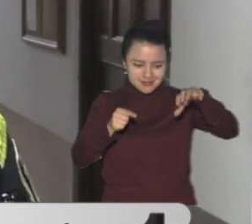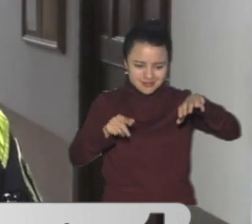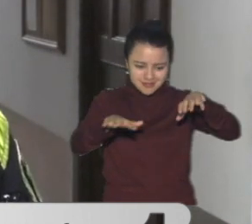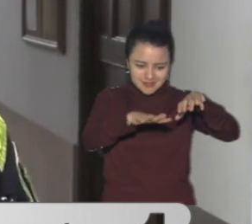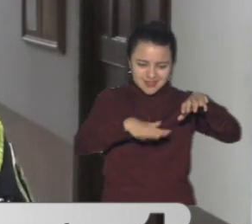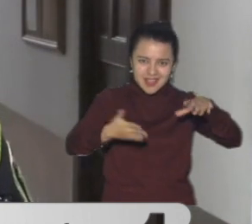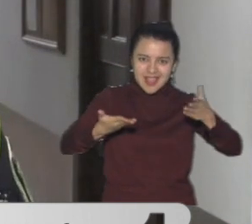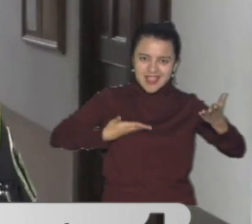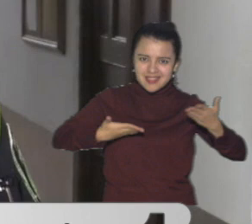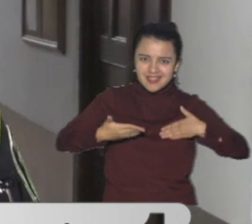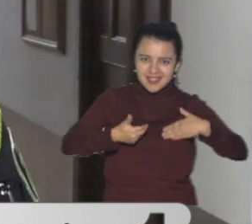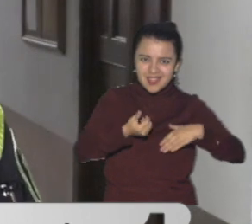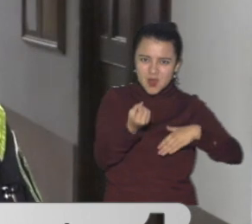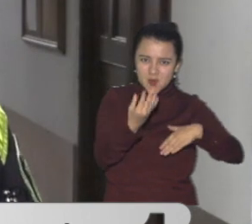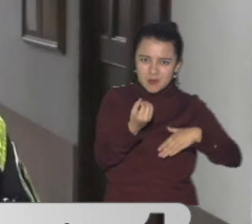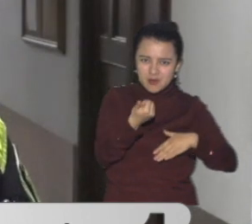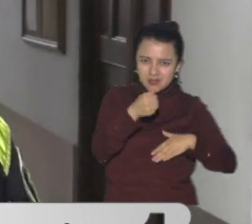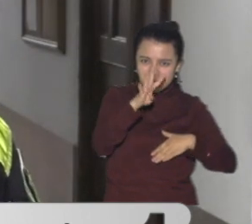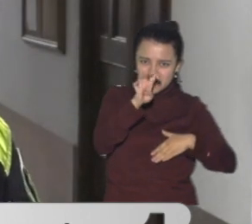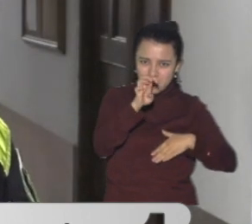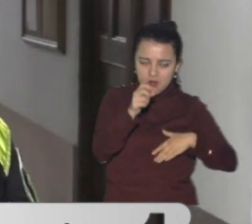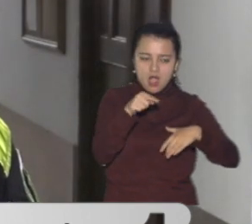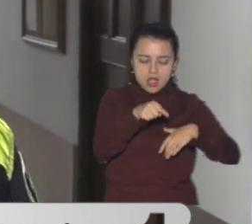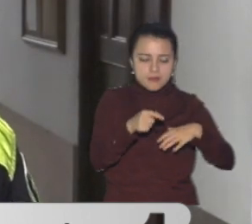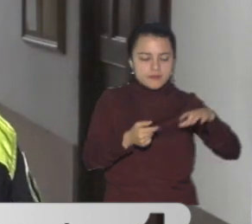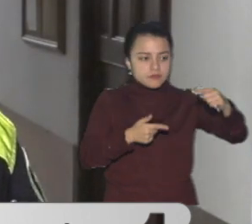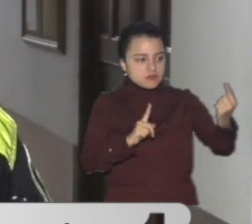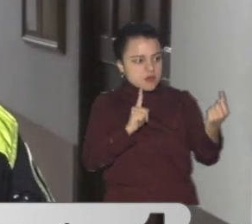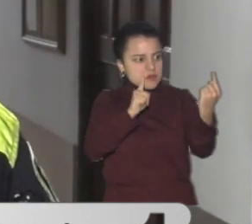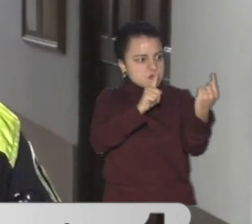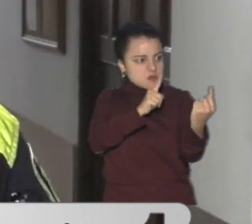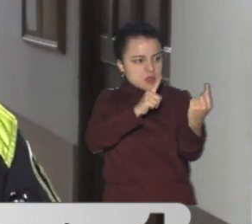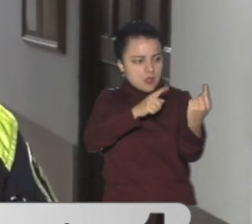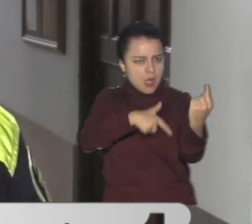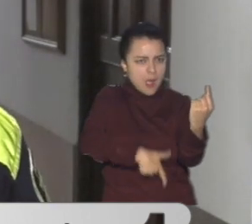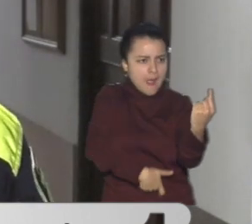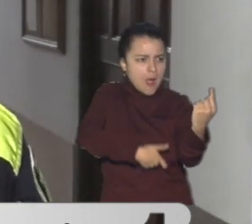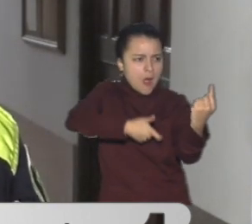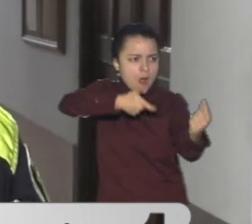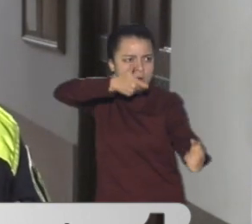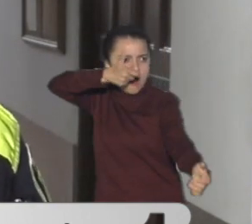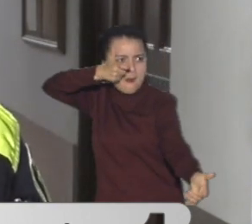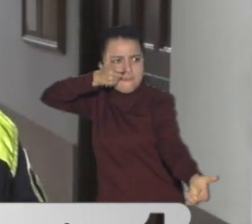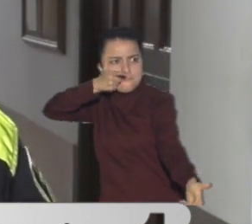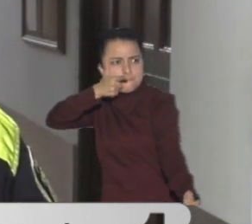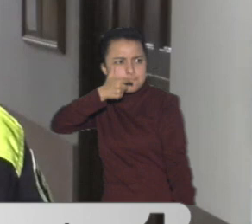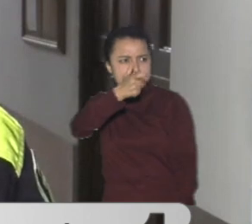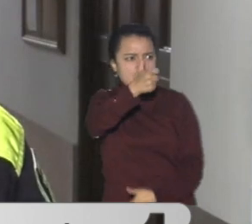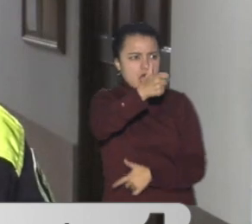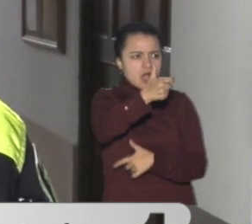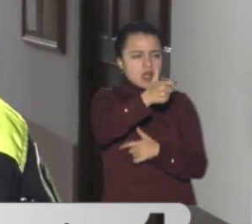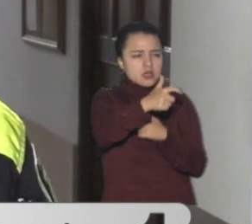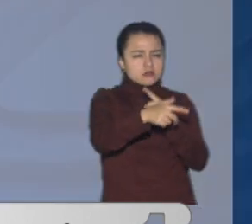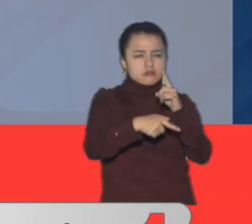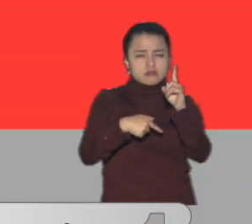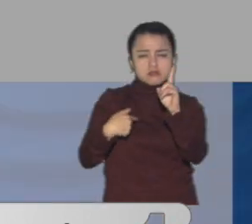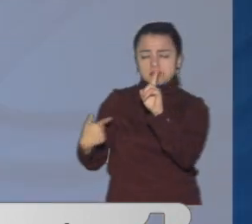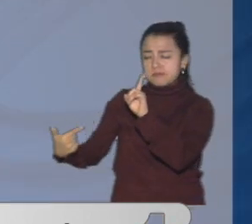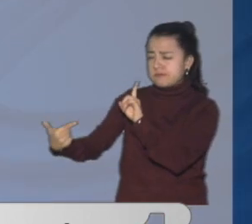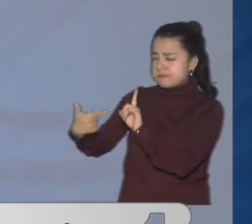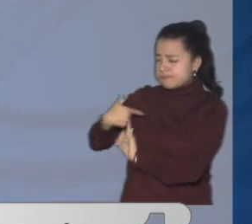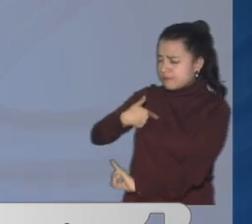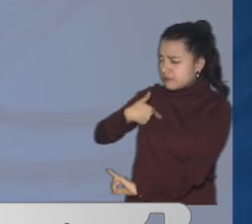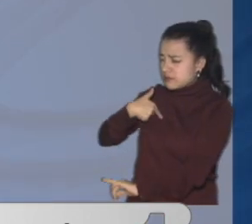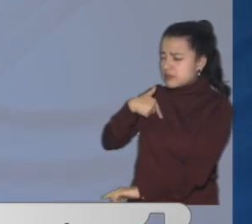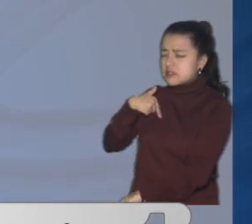central mayorista, el victimario con arma de fuego ultima a esta persona que falleció en el lugar.